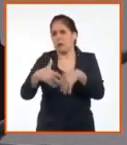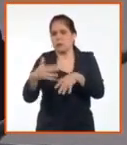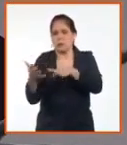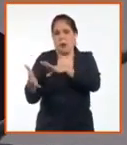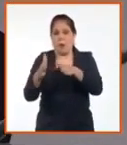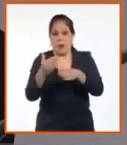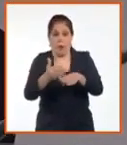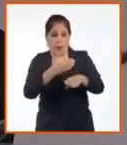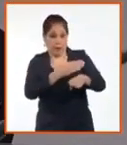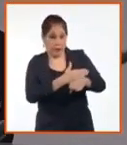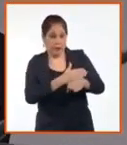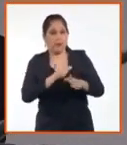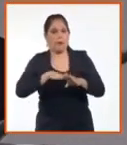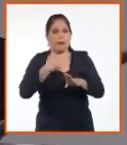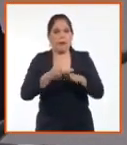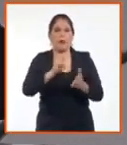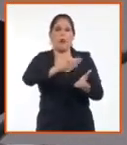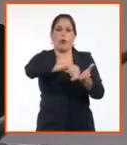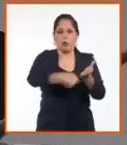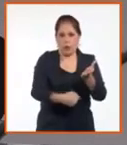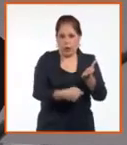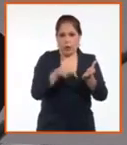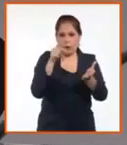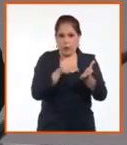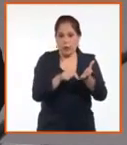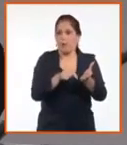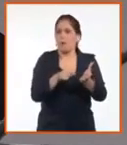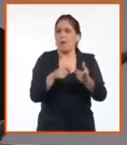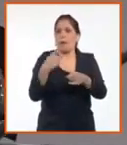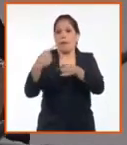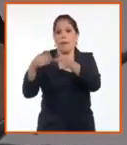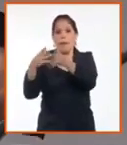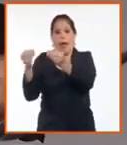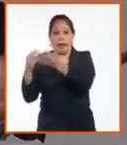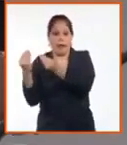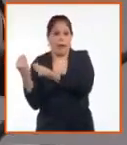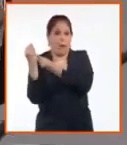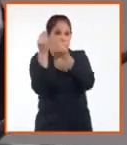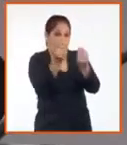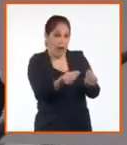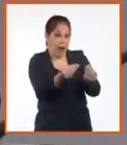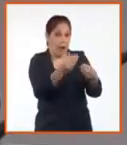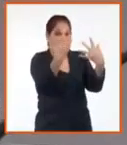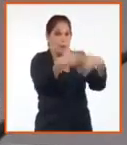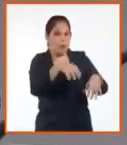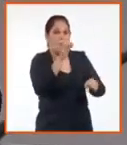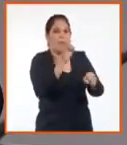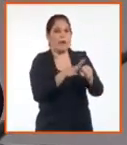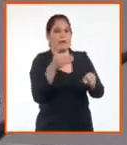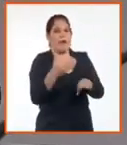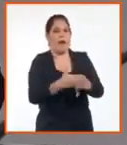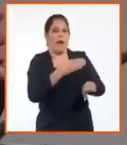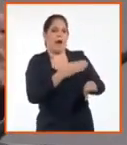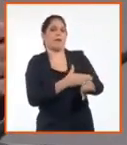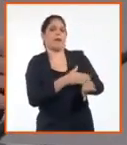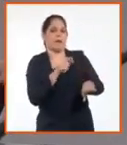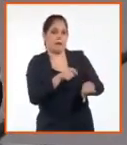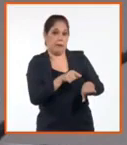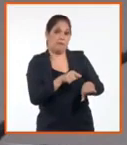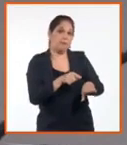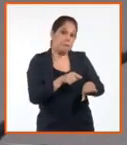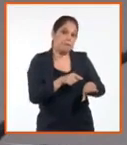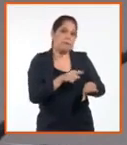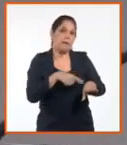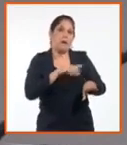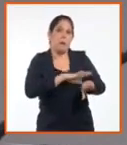viene proceso de contratación y el proceso de hasta el objetivo para que las materias primas digamos para producir dinero tiene que empezar a llegar ante todo eso tiene